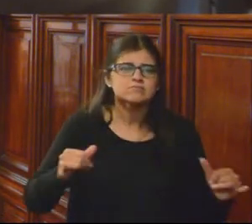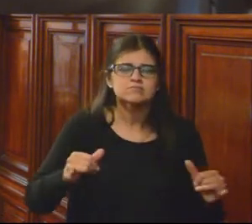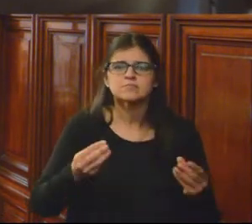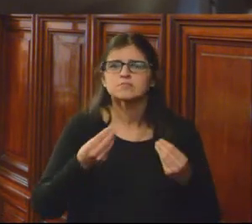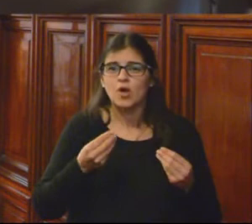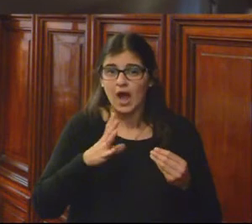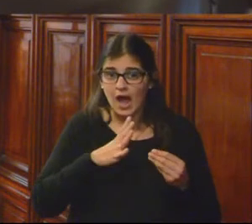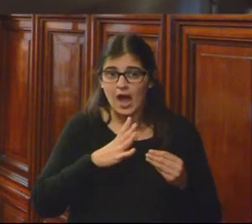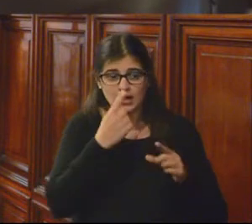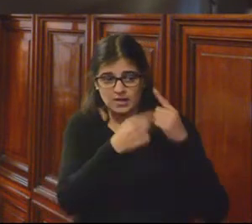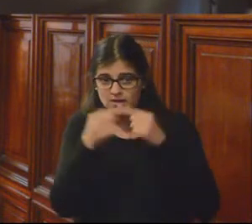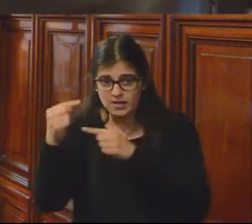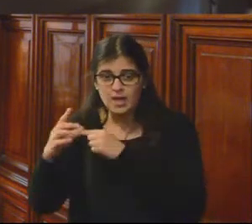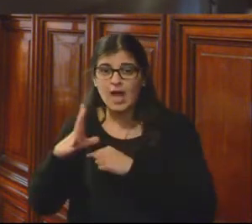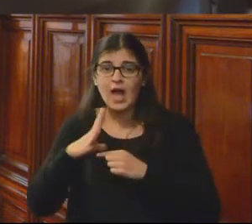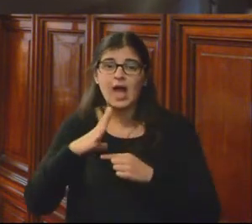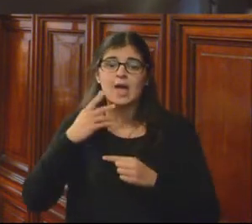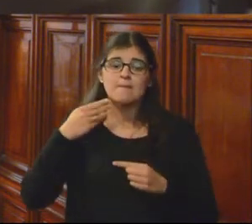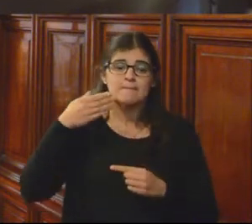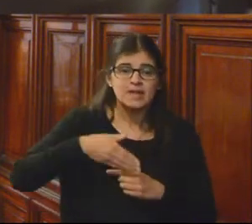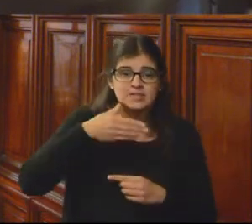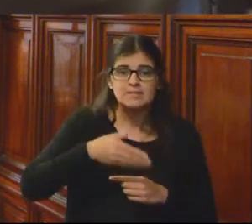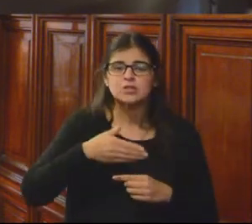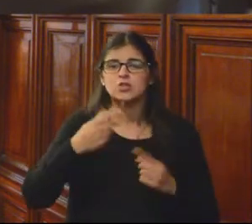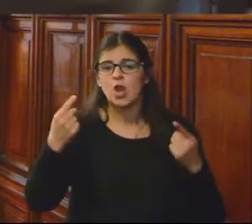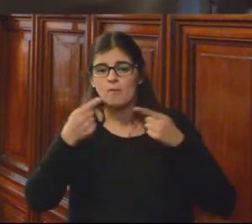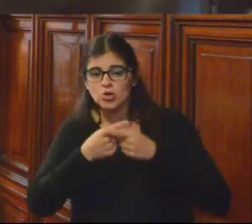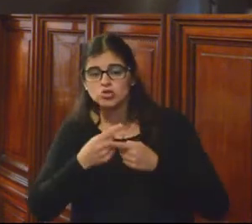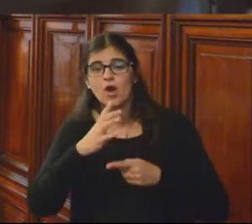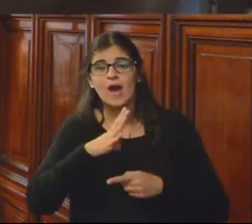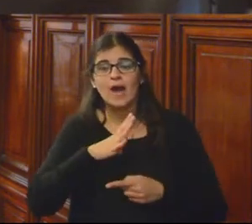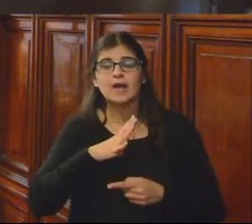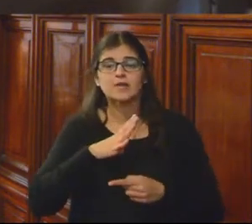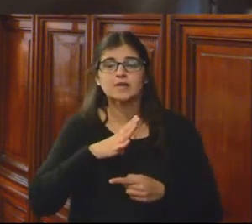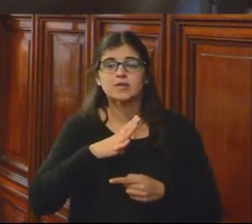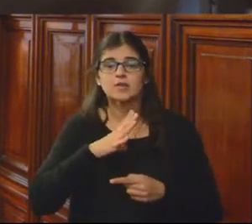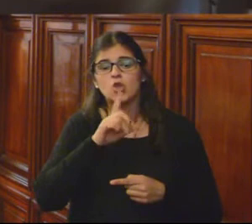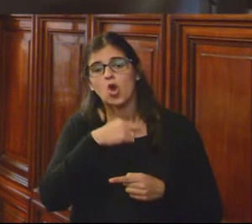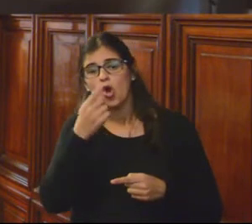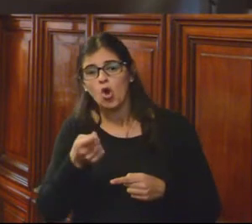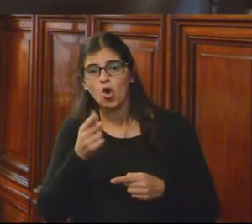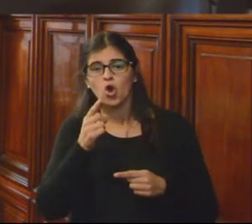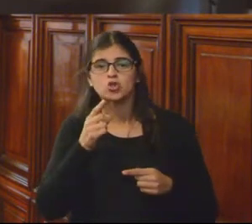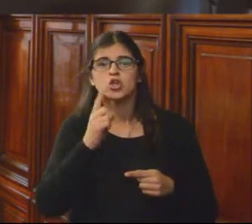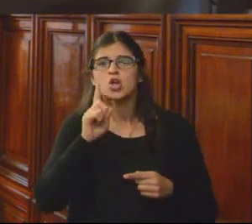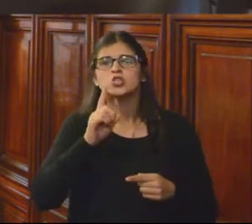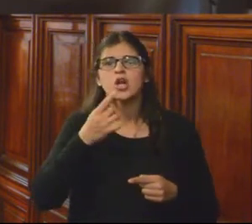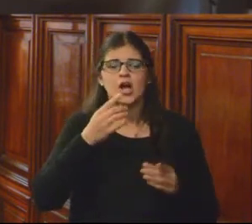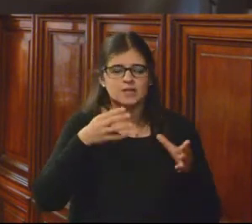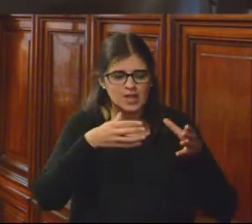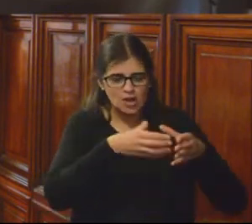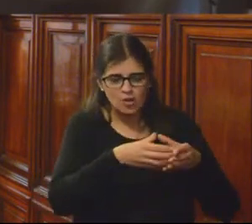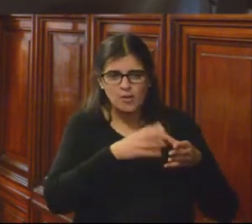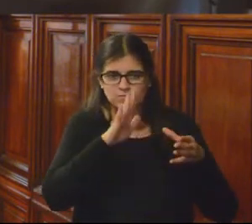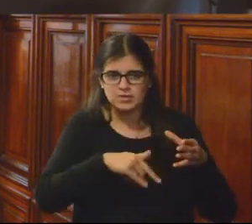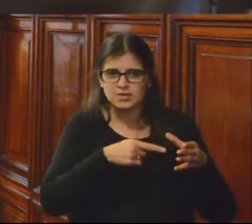¿Hay pluralismo? ¿Hay participación de la oposición? ¿Hay participación de otros actores que no sean oficialistas?